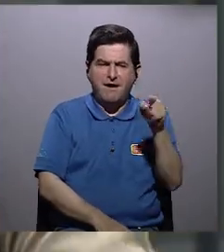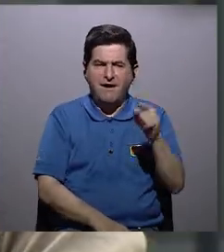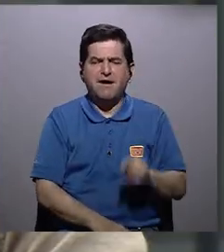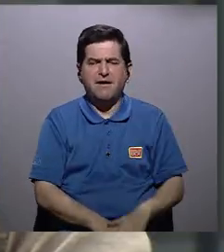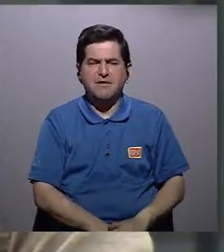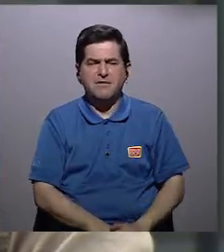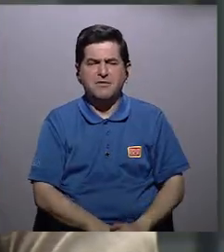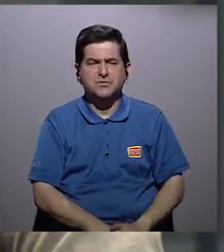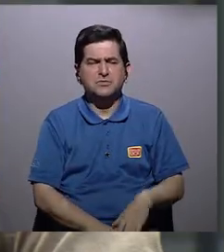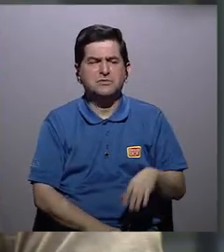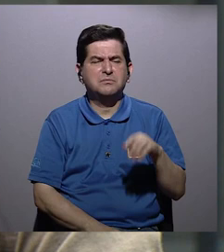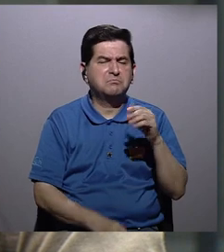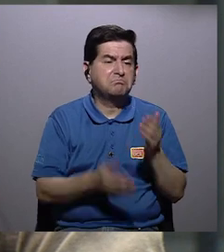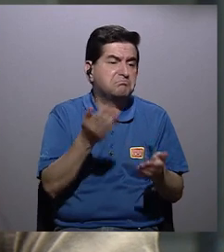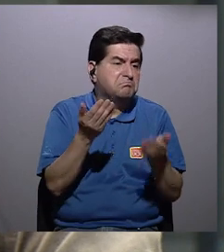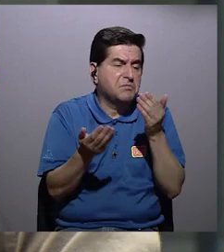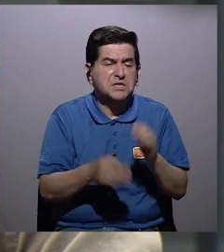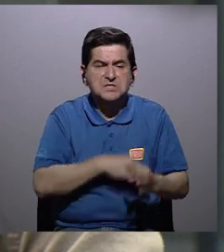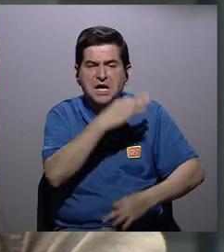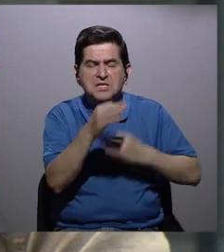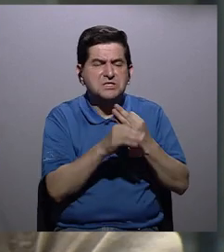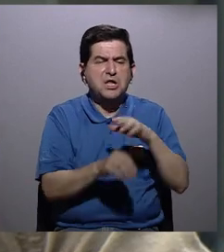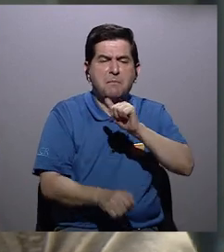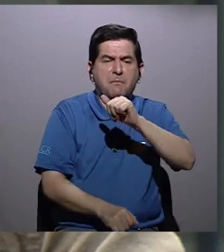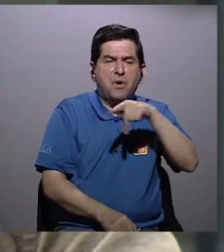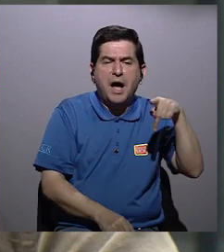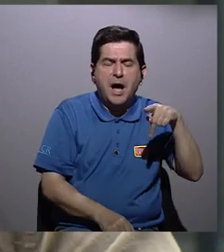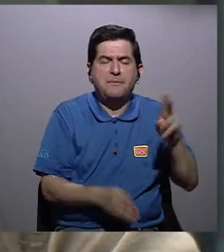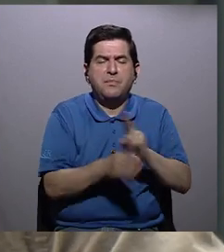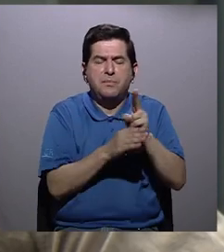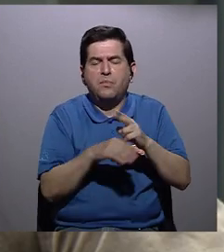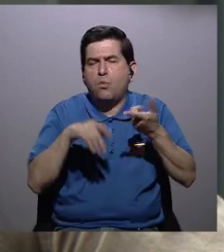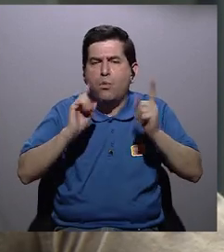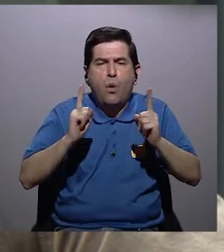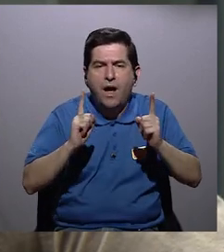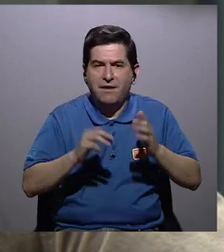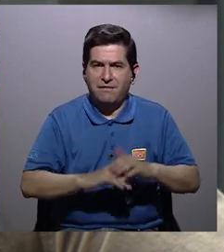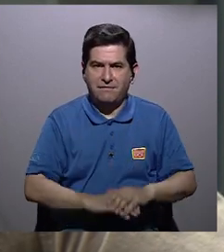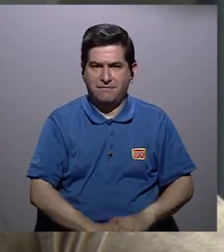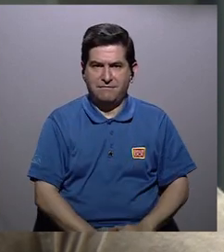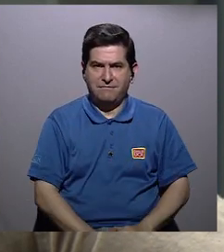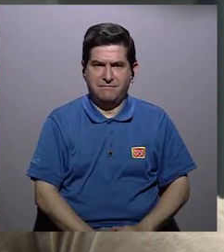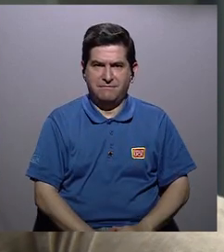están, qué tipo de aplicación usan, cómo las usan,